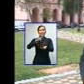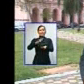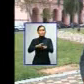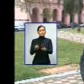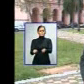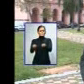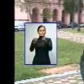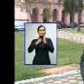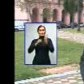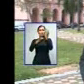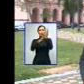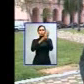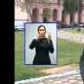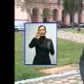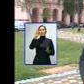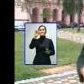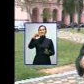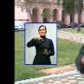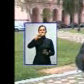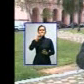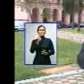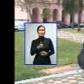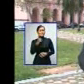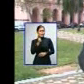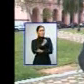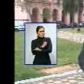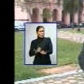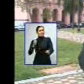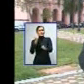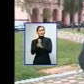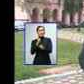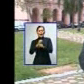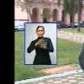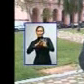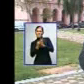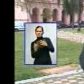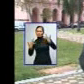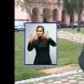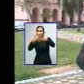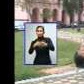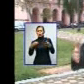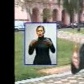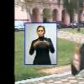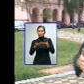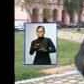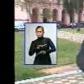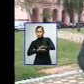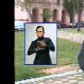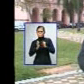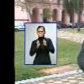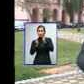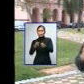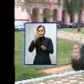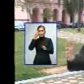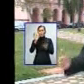recae en el doctor Carlos Viz como una actitud a que pueda trabajar en forma coordinada con el equipo de transición para